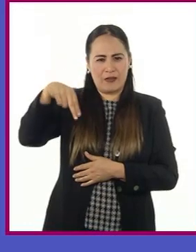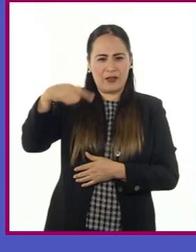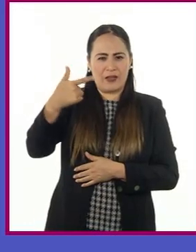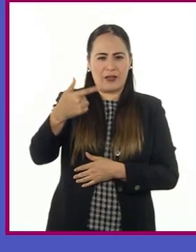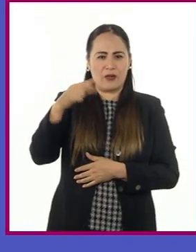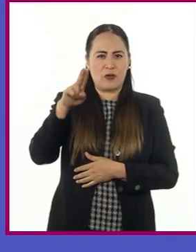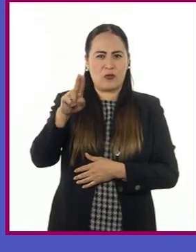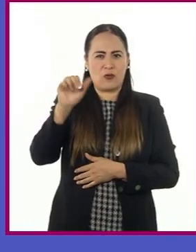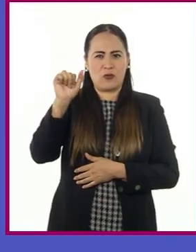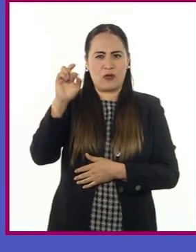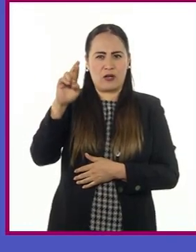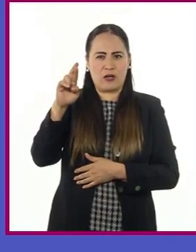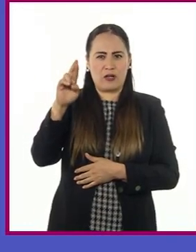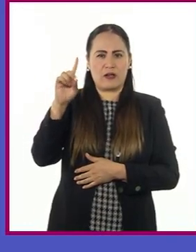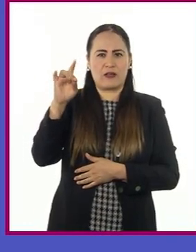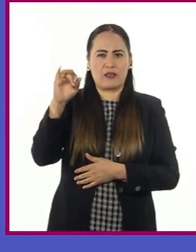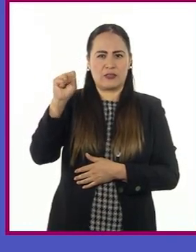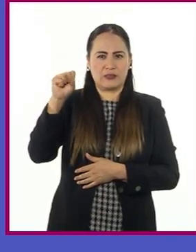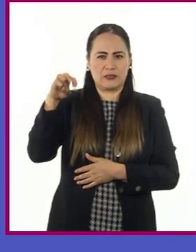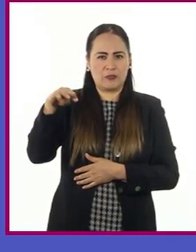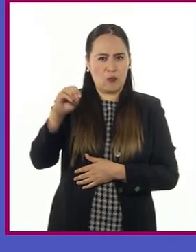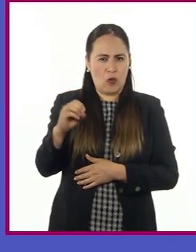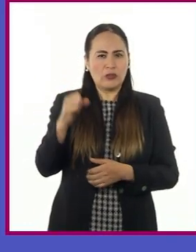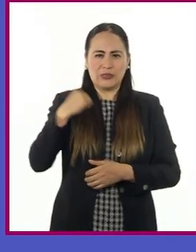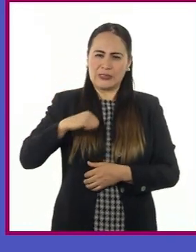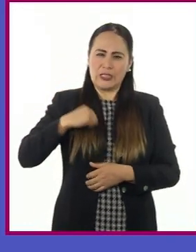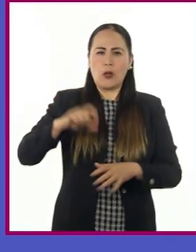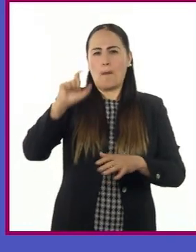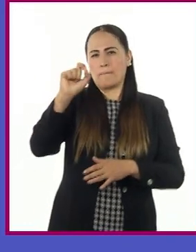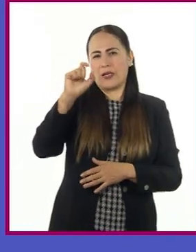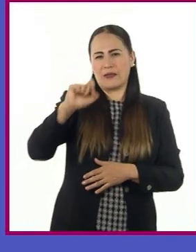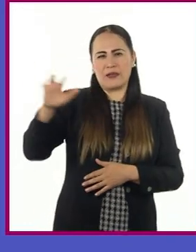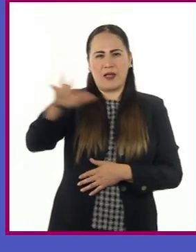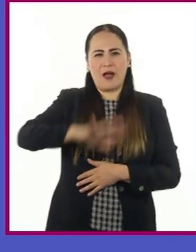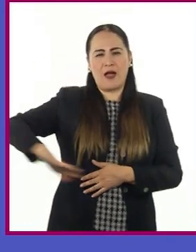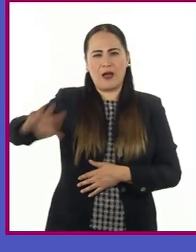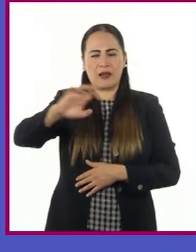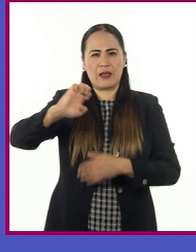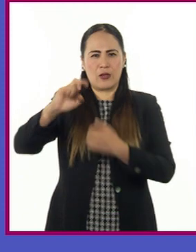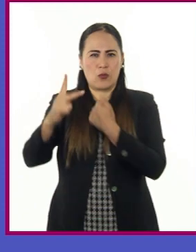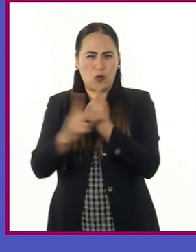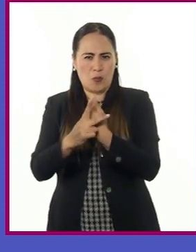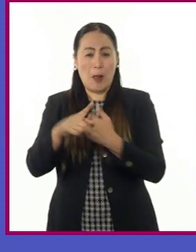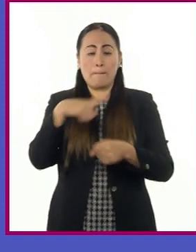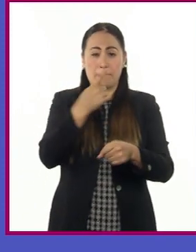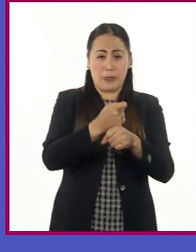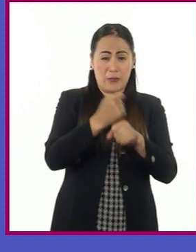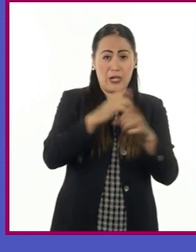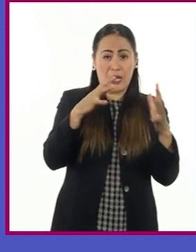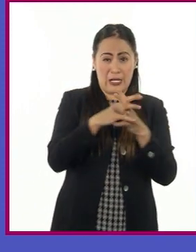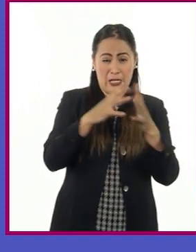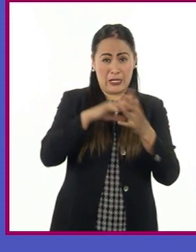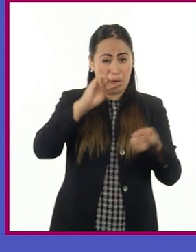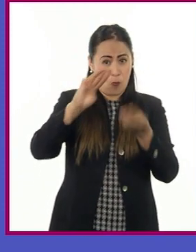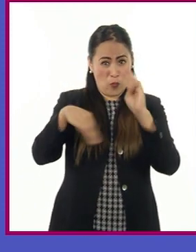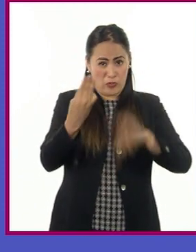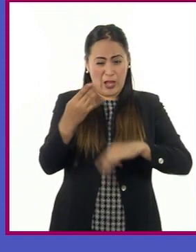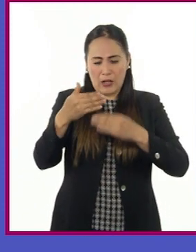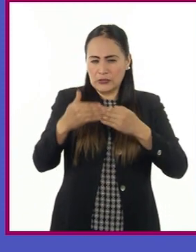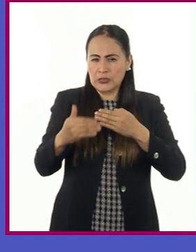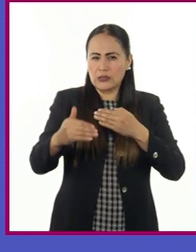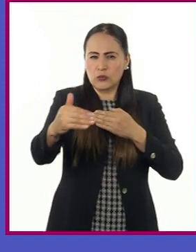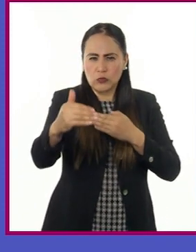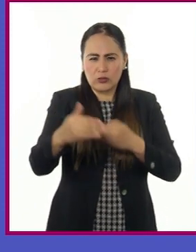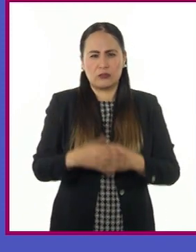en el siglo XX, principalmente en Europa, después de la Primera Guerra Mundial, en un momento en el que